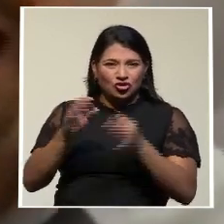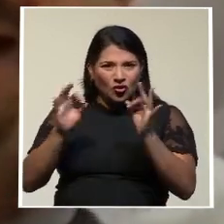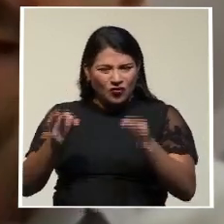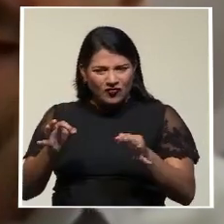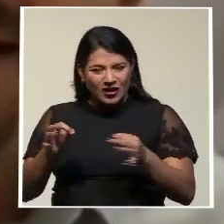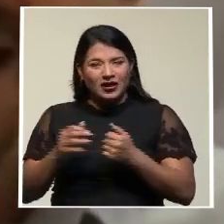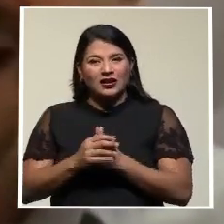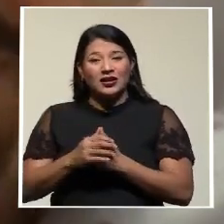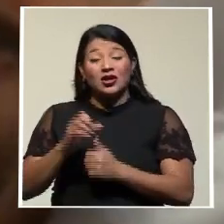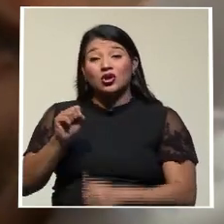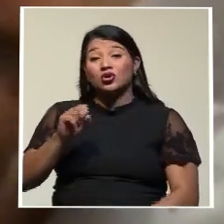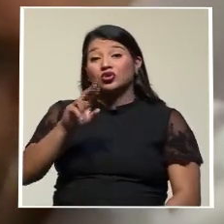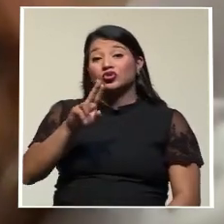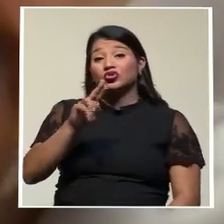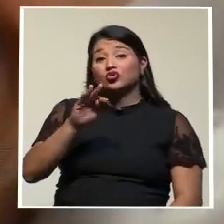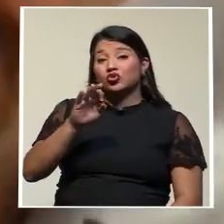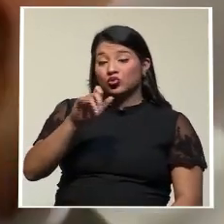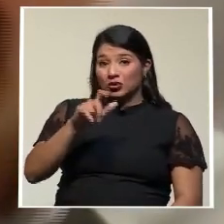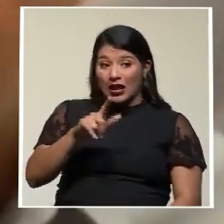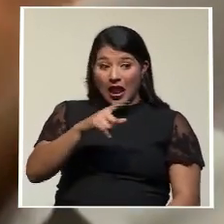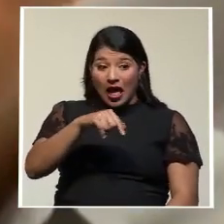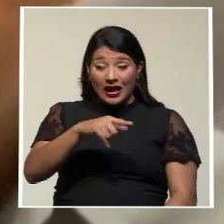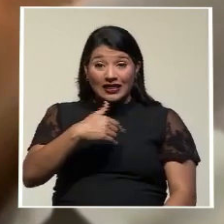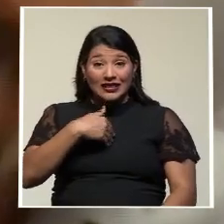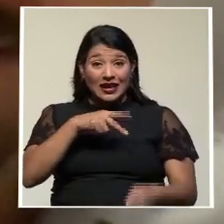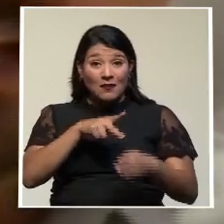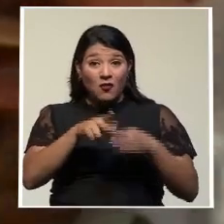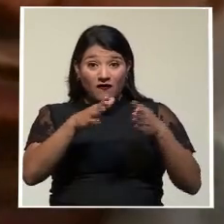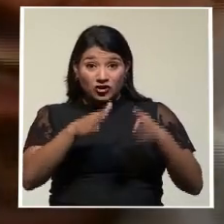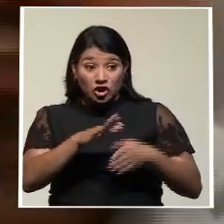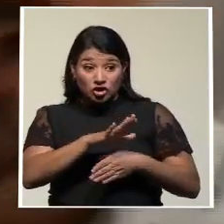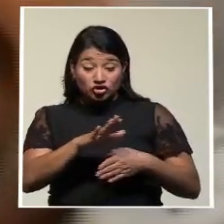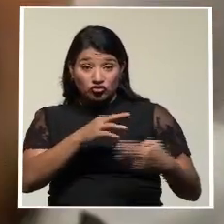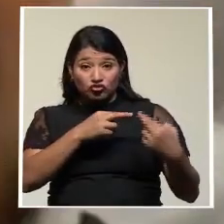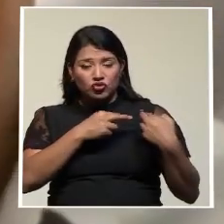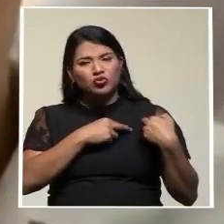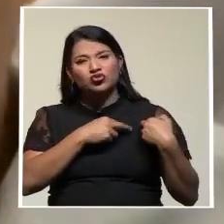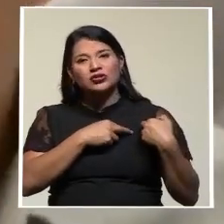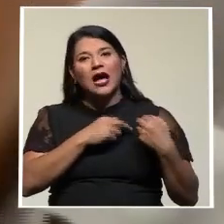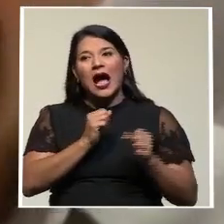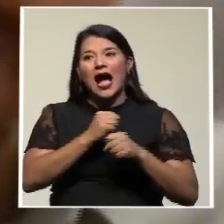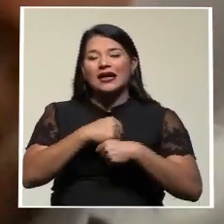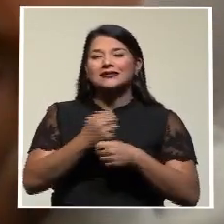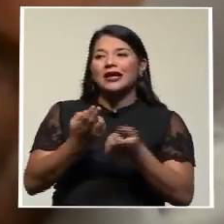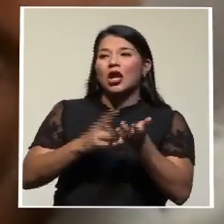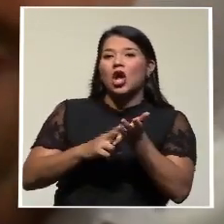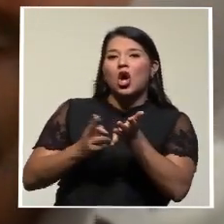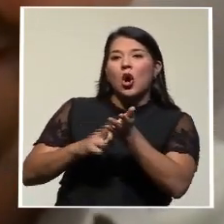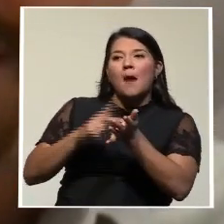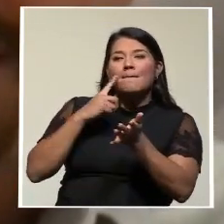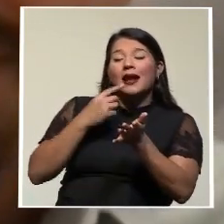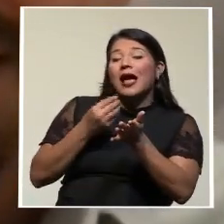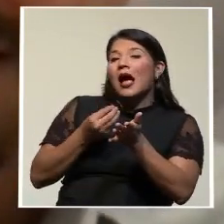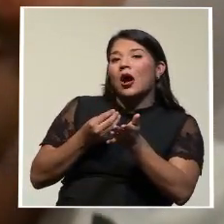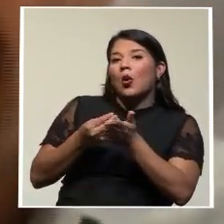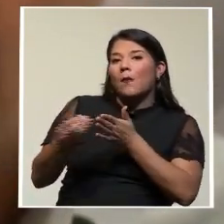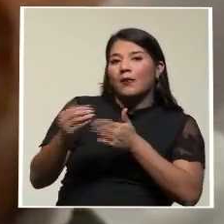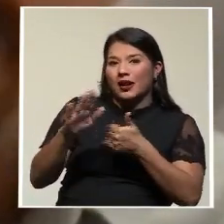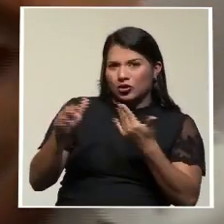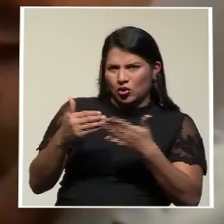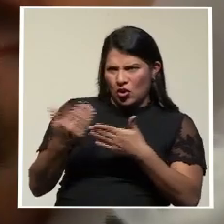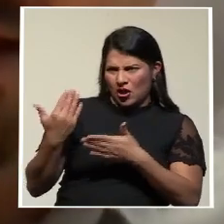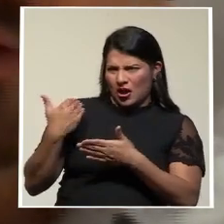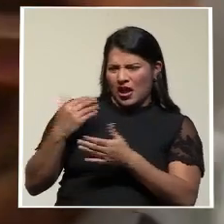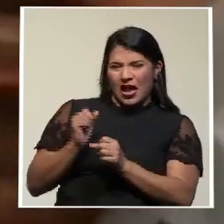SUTEL tiene profesionales que su tarea es sacar carteles de licitación para contratar todo. Recientemente sacaron un